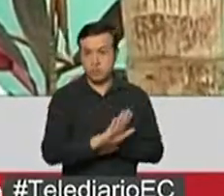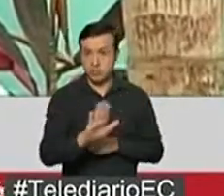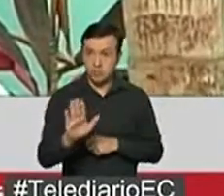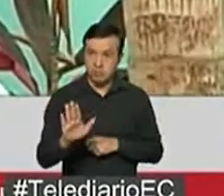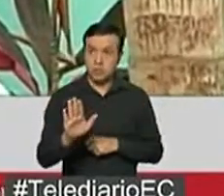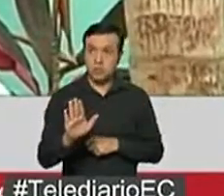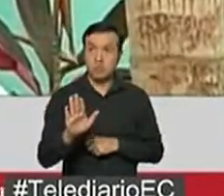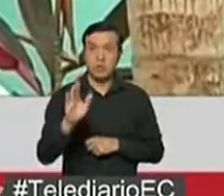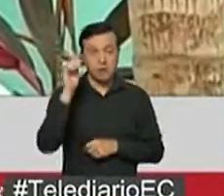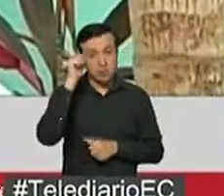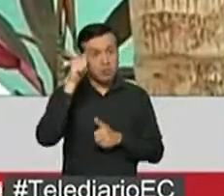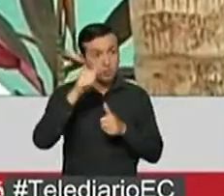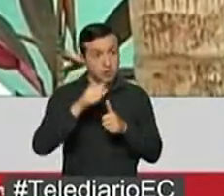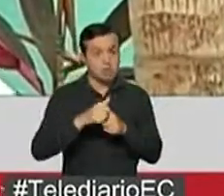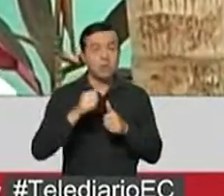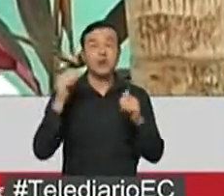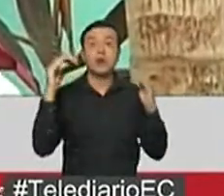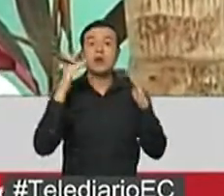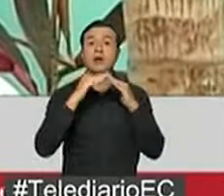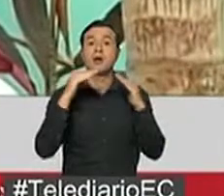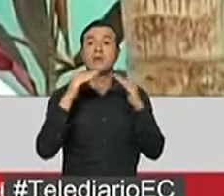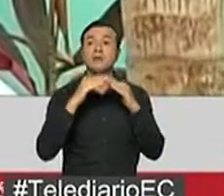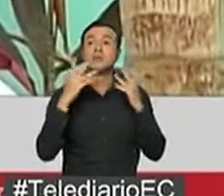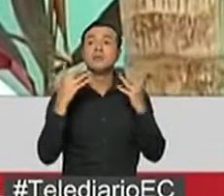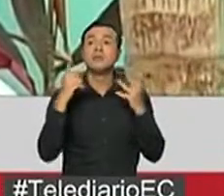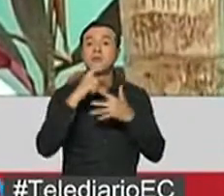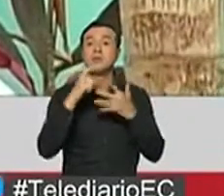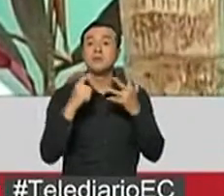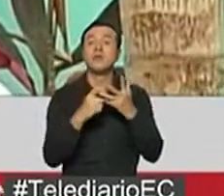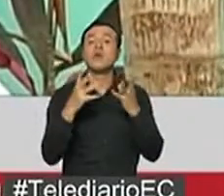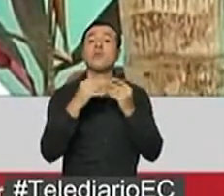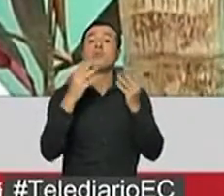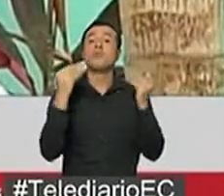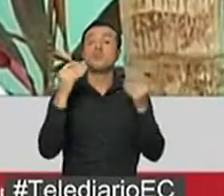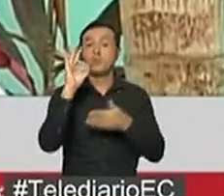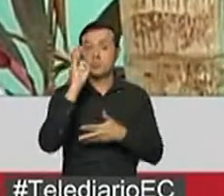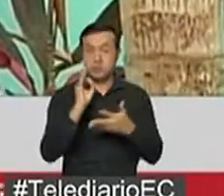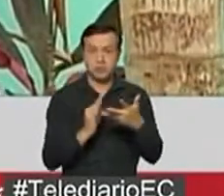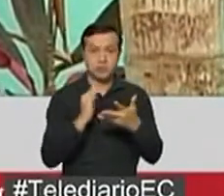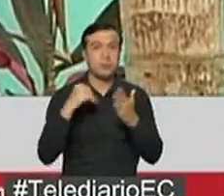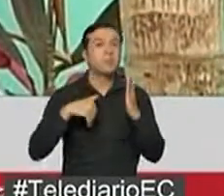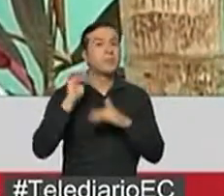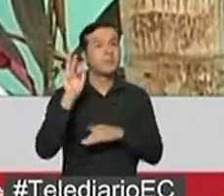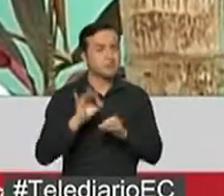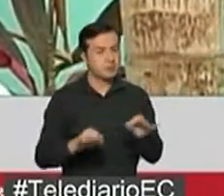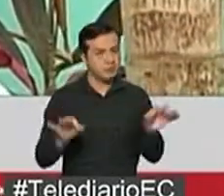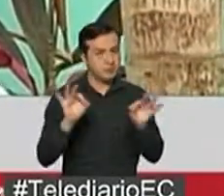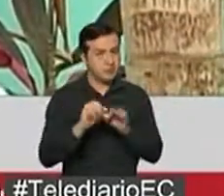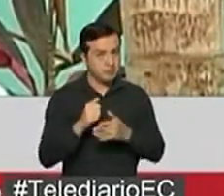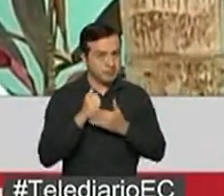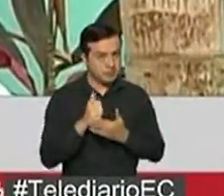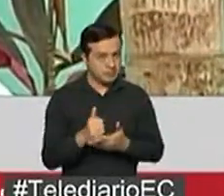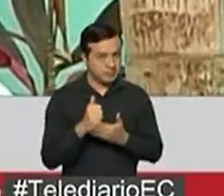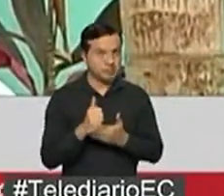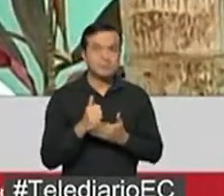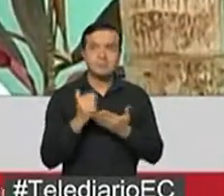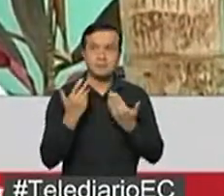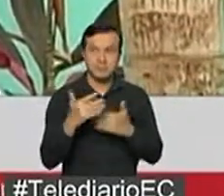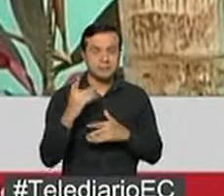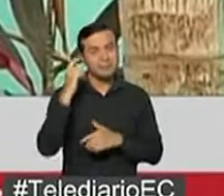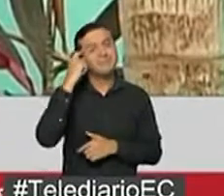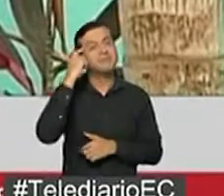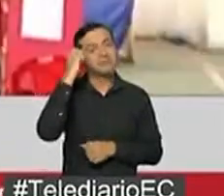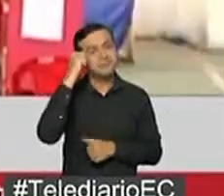acordemos como una casa hogar se requiere mucho presupuesto para aquellos temas que está gran ayuda de la firma de convenio en este día muy